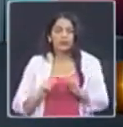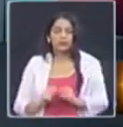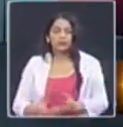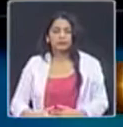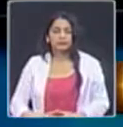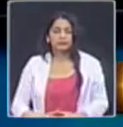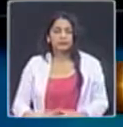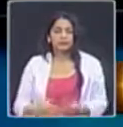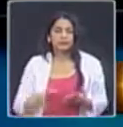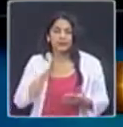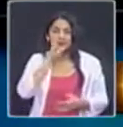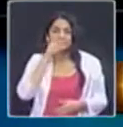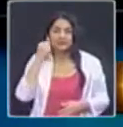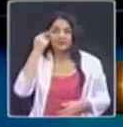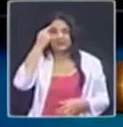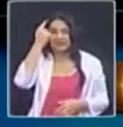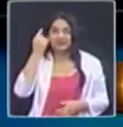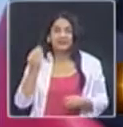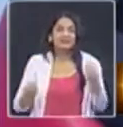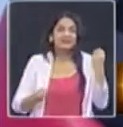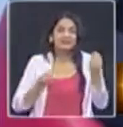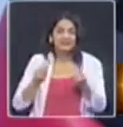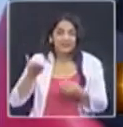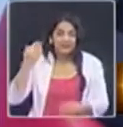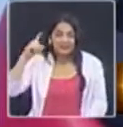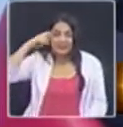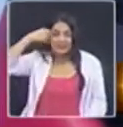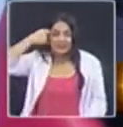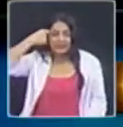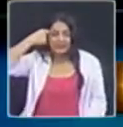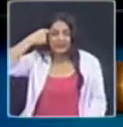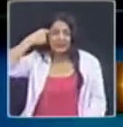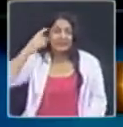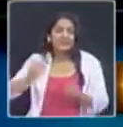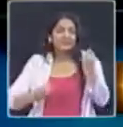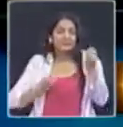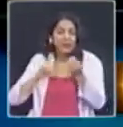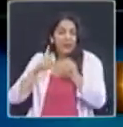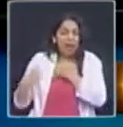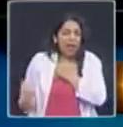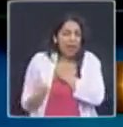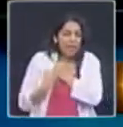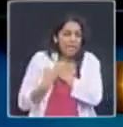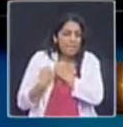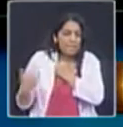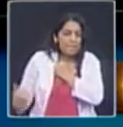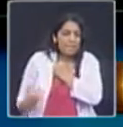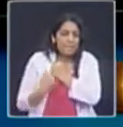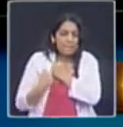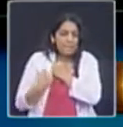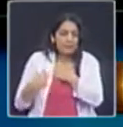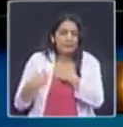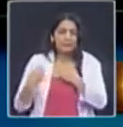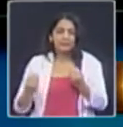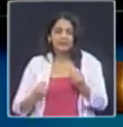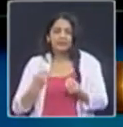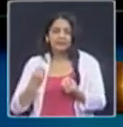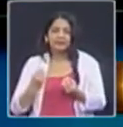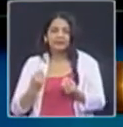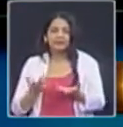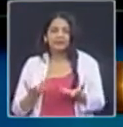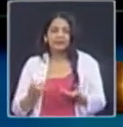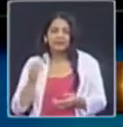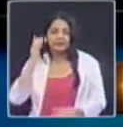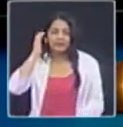ustedes como correa hizo para finalmente tener gente cercana al movimiento político para recibir instrucciones de